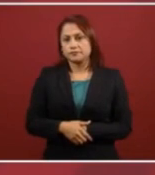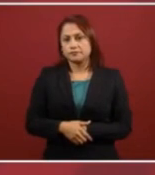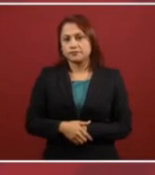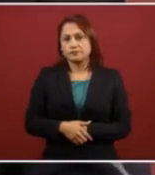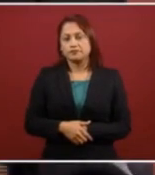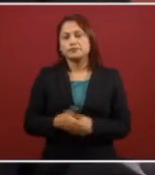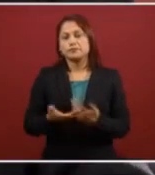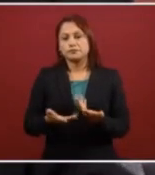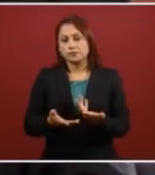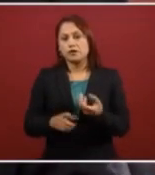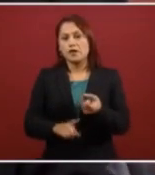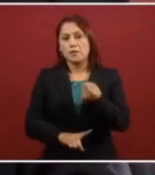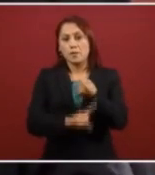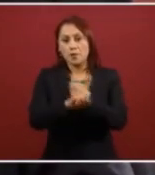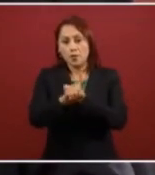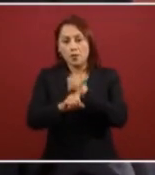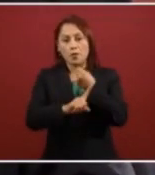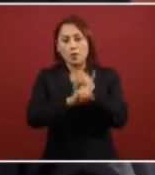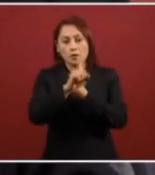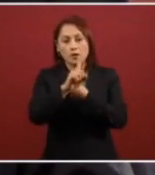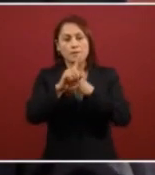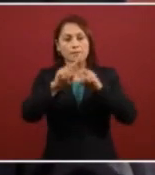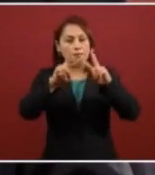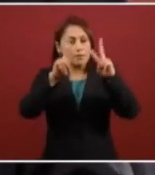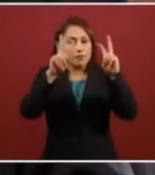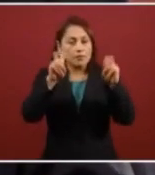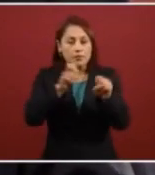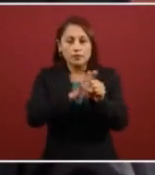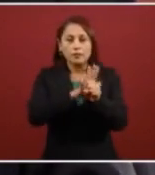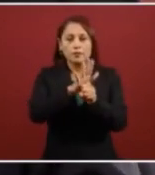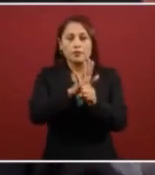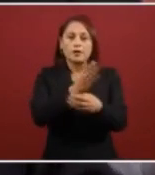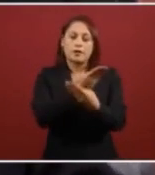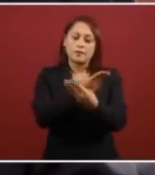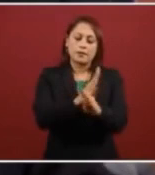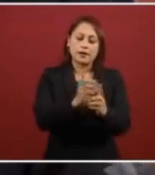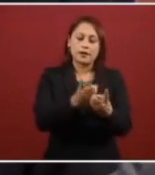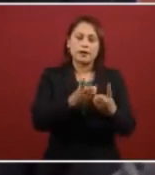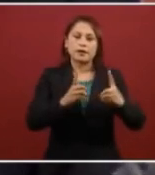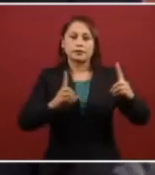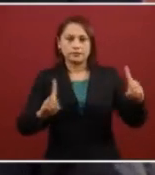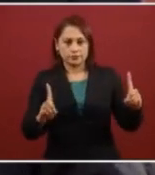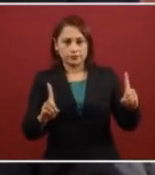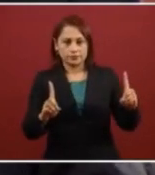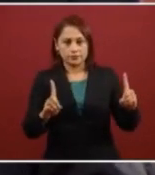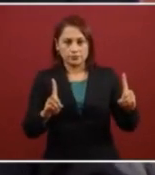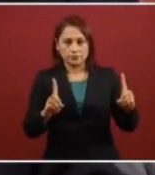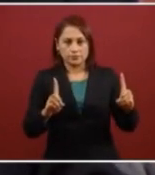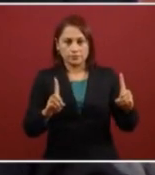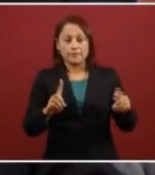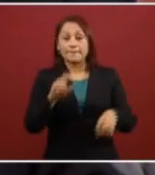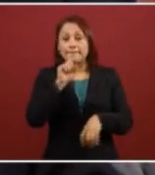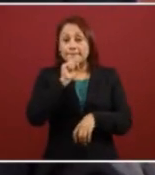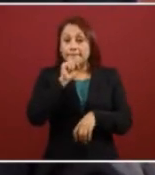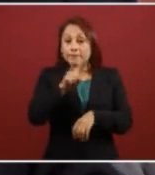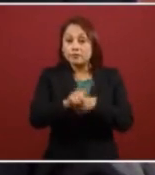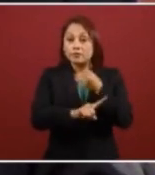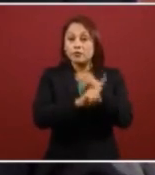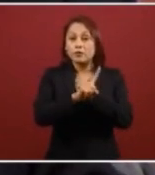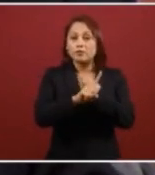sobre el manejo de la banca de desarrollo. Regarding the money for development. Incluso de los nombramientos. Even the naming